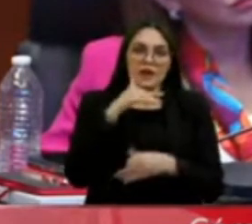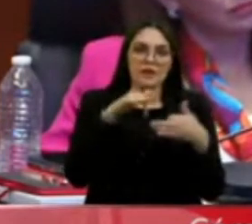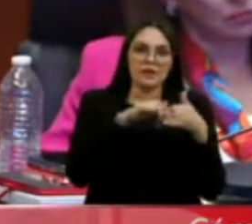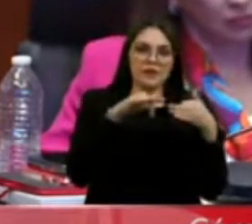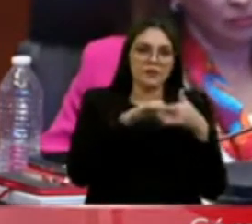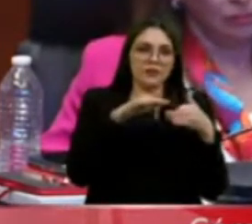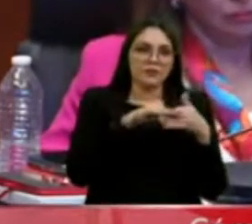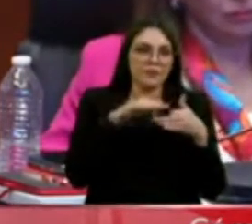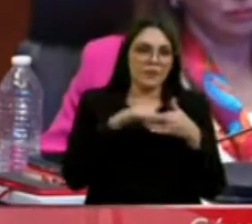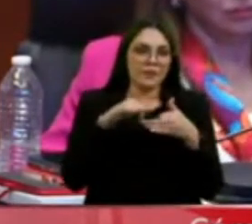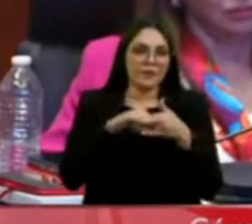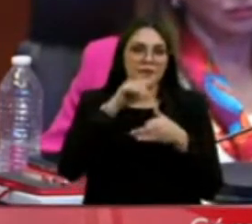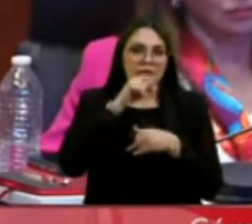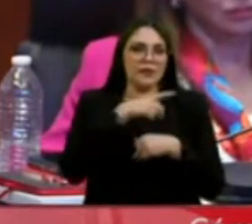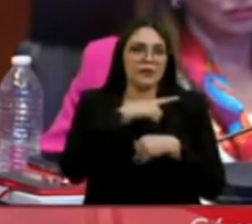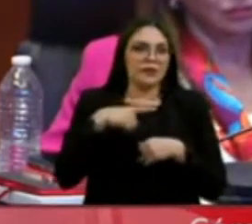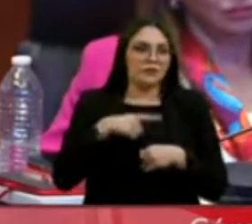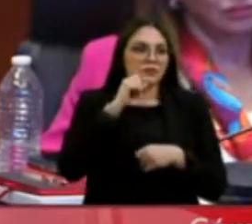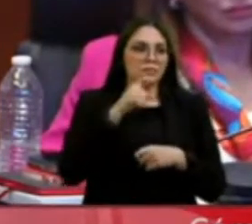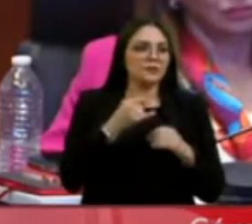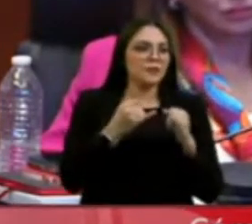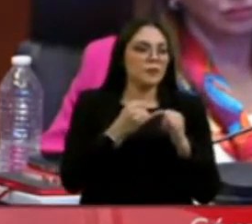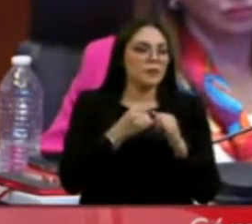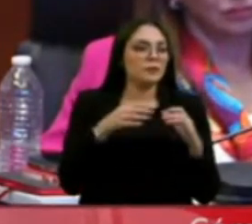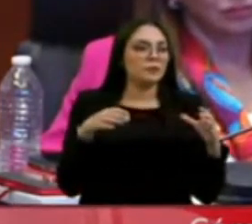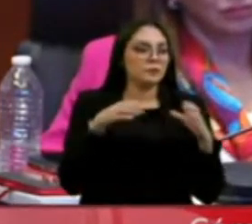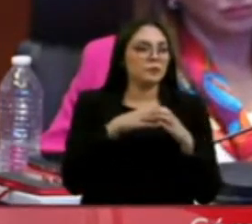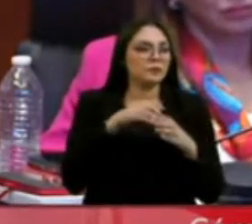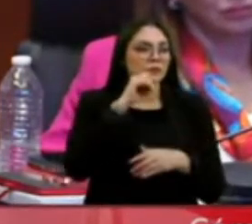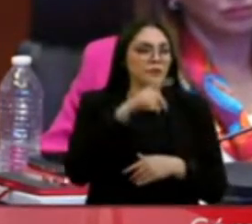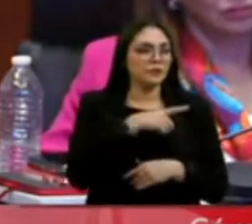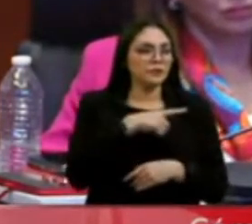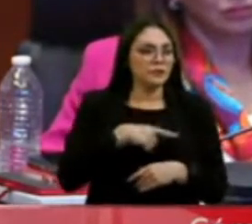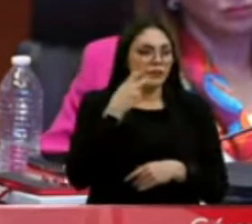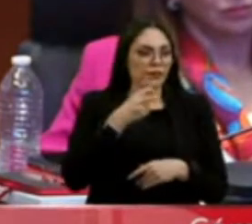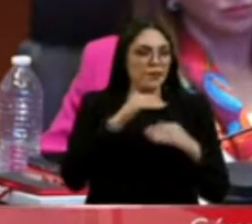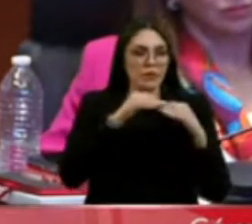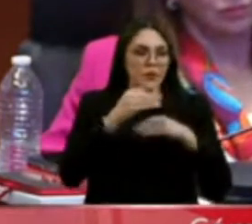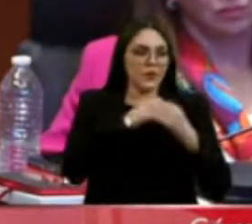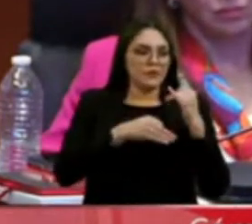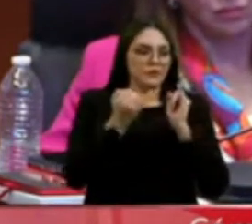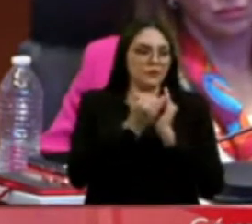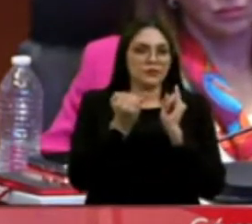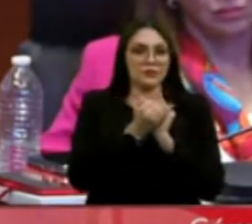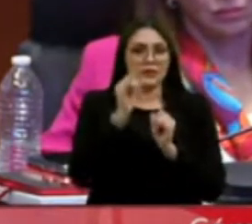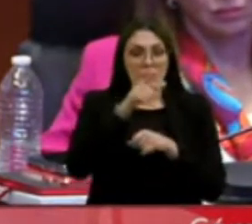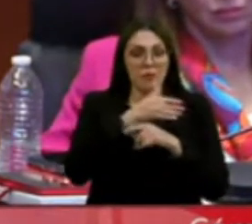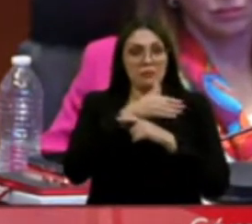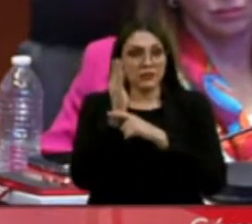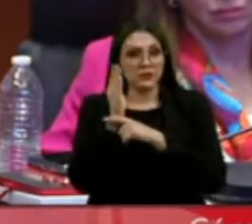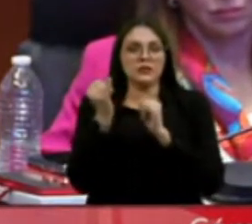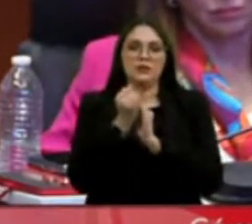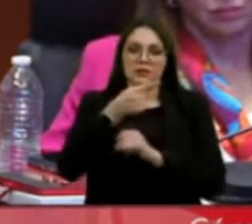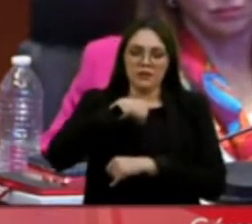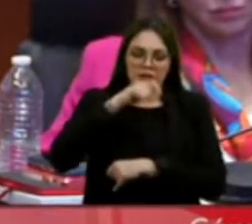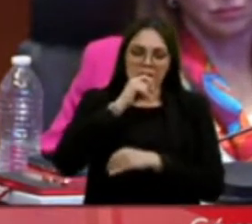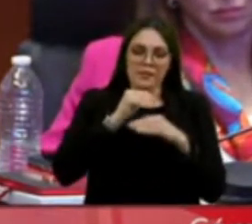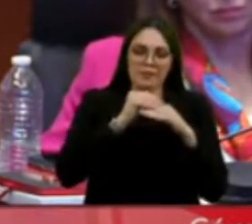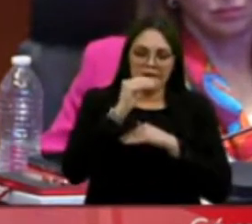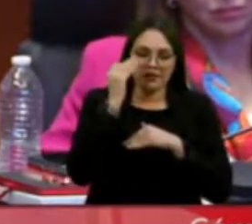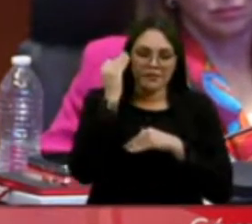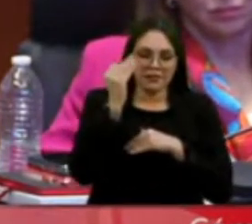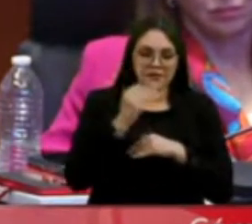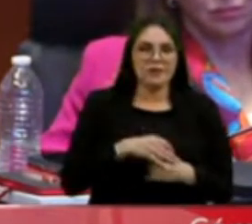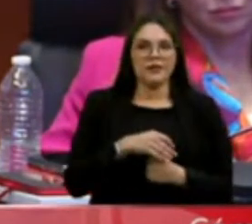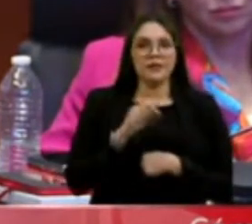exactos, incluyéndome a mí hoy en la mañana. Entonces, sea parejo con todos. Si los deja hablar un poquito más, déjenos hablar un poquito más a